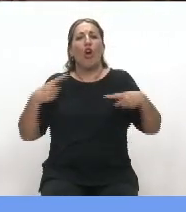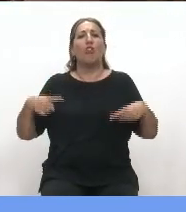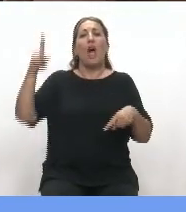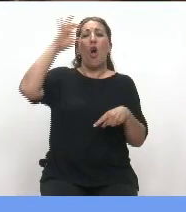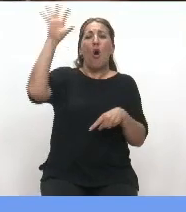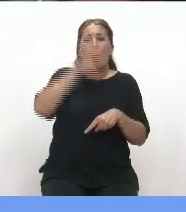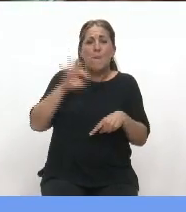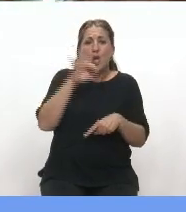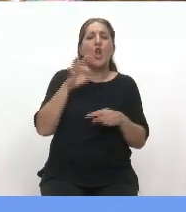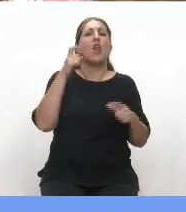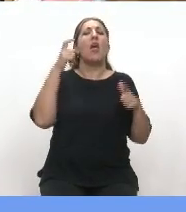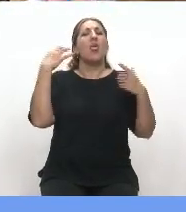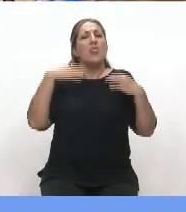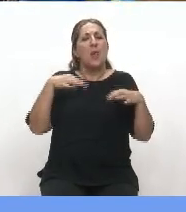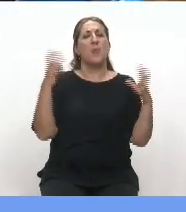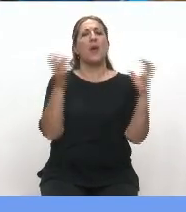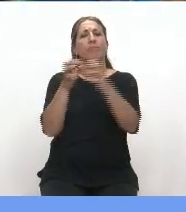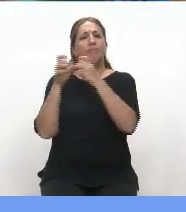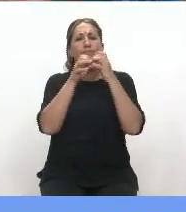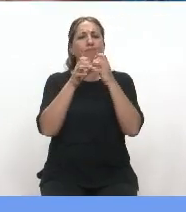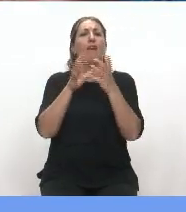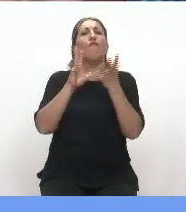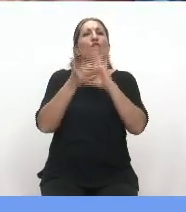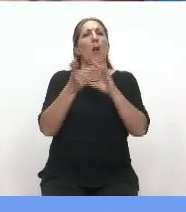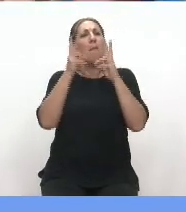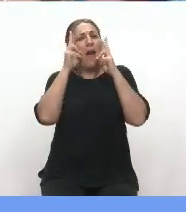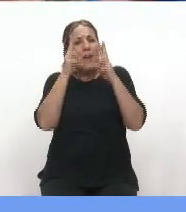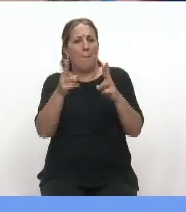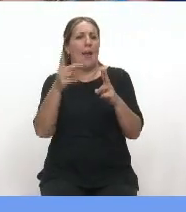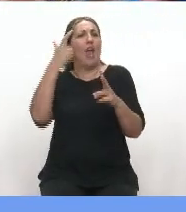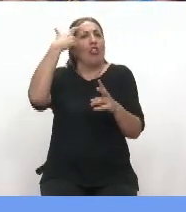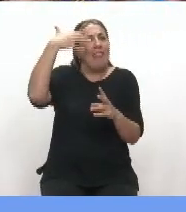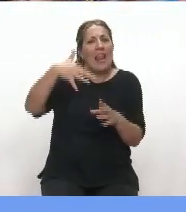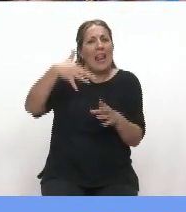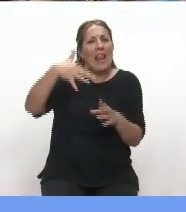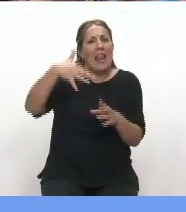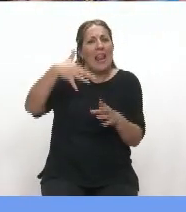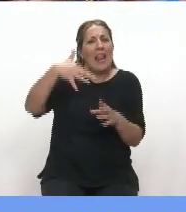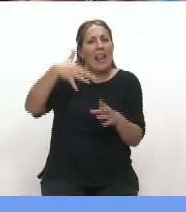tratadas de maneras inteligentes y con respeto. Muchas gracias, señora presidenta.